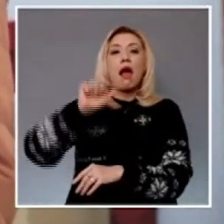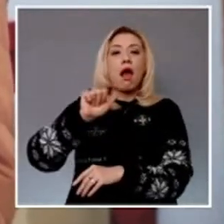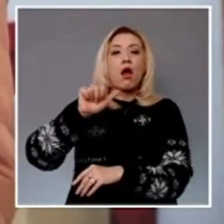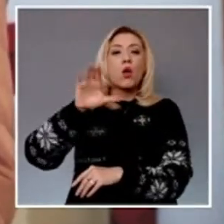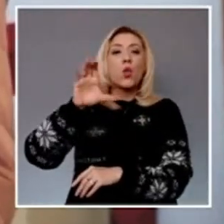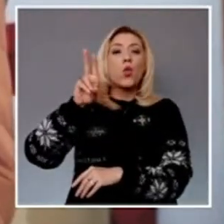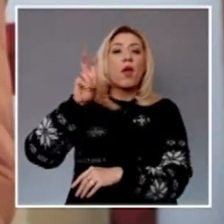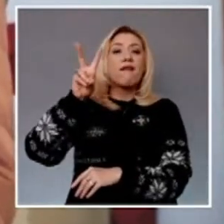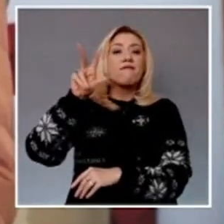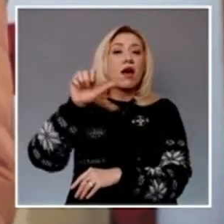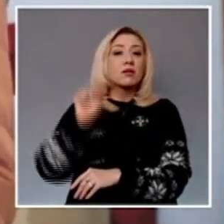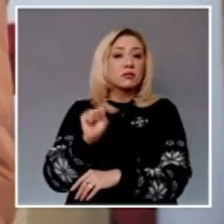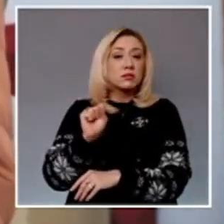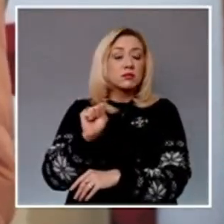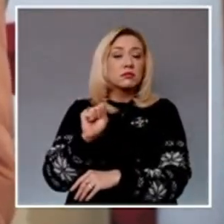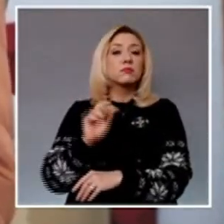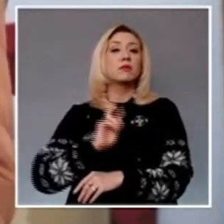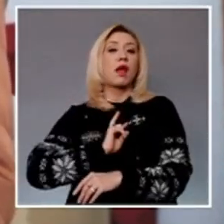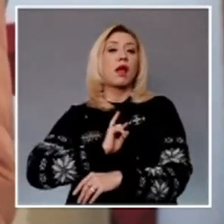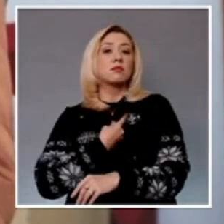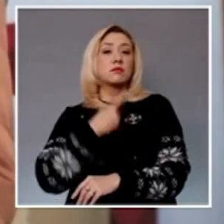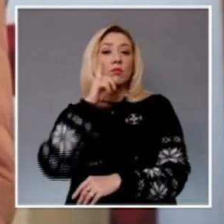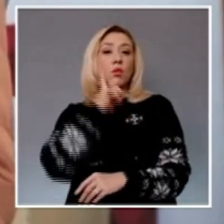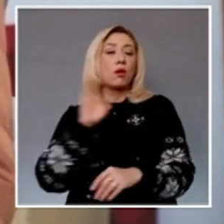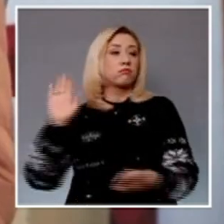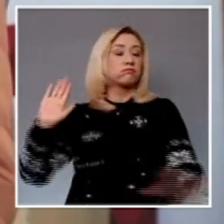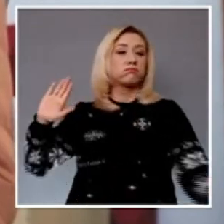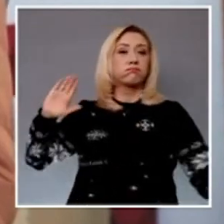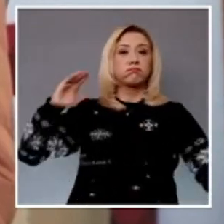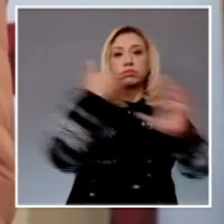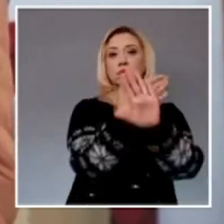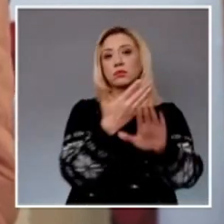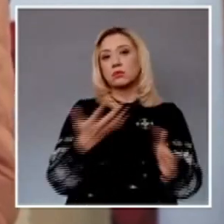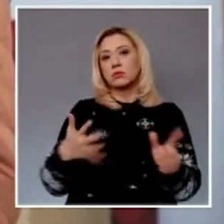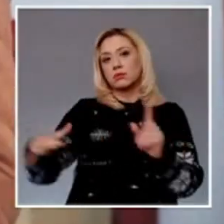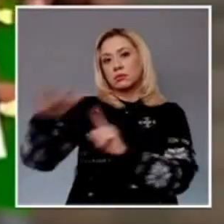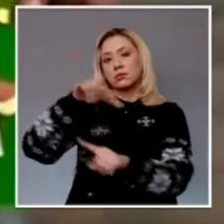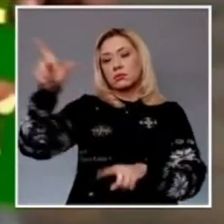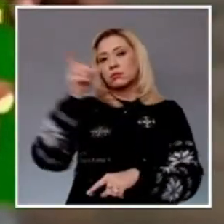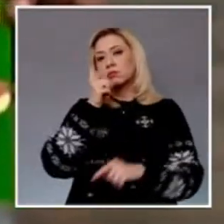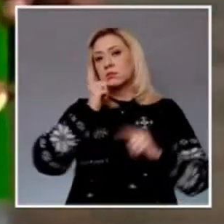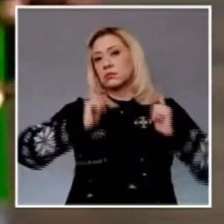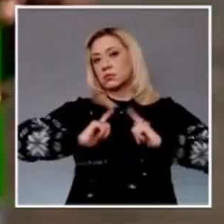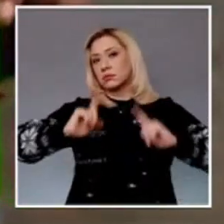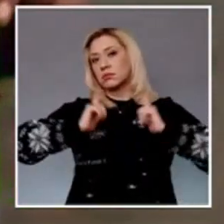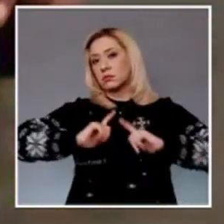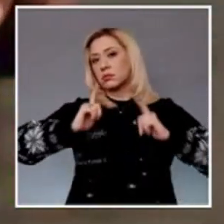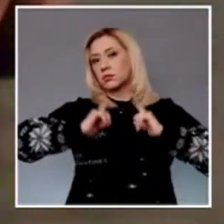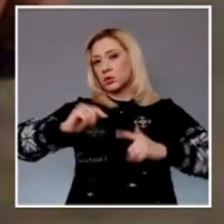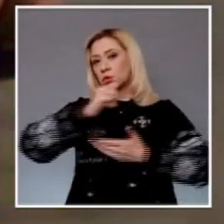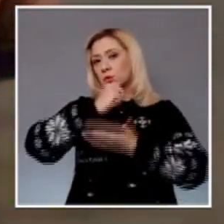y violencia institucional por parte de personal de la Fiscalía Capitalina en 2016, al